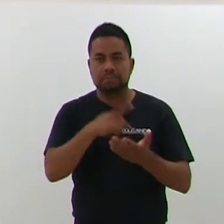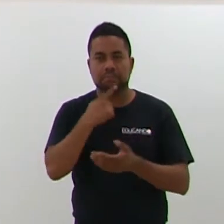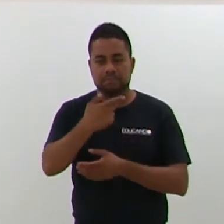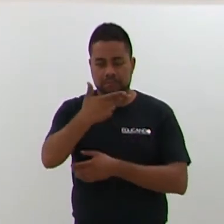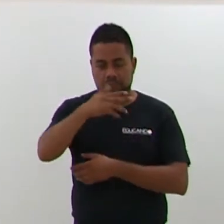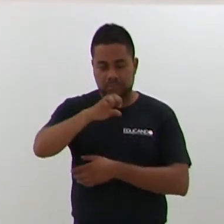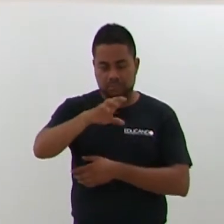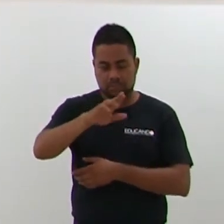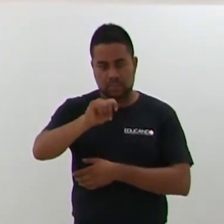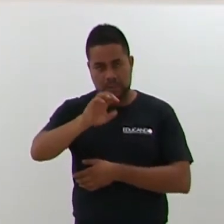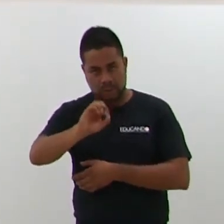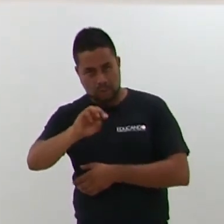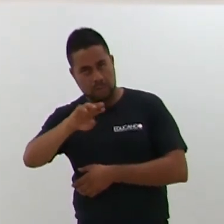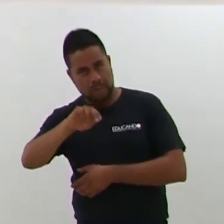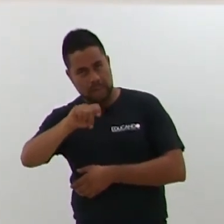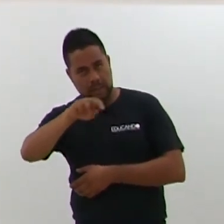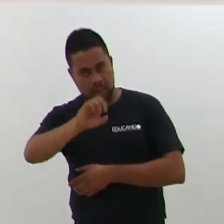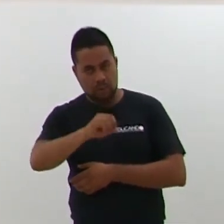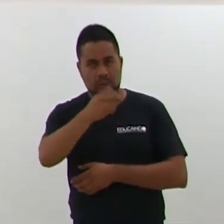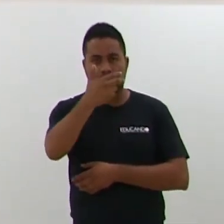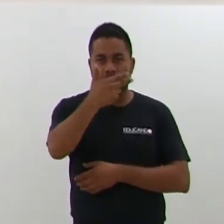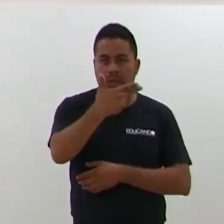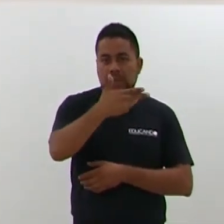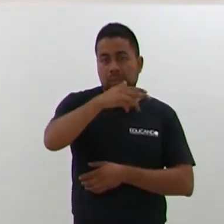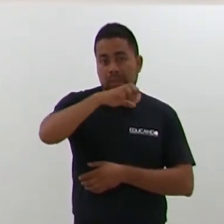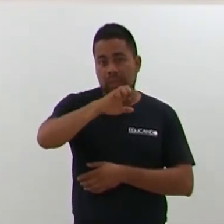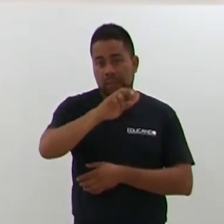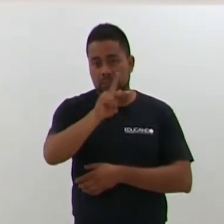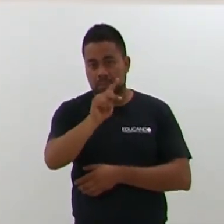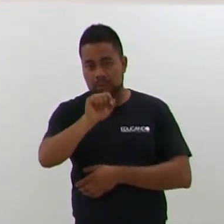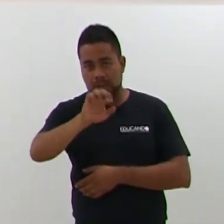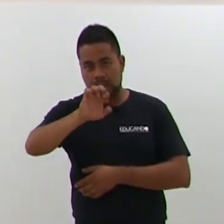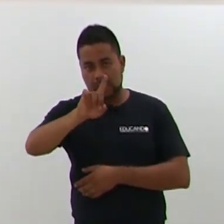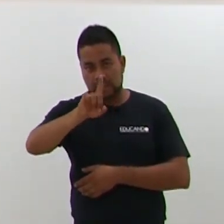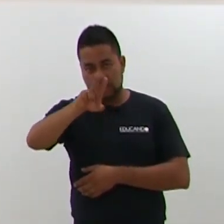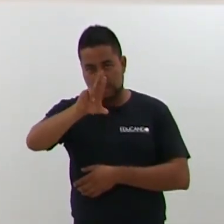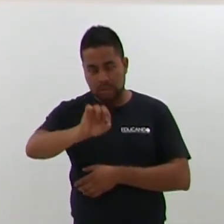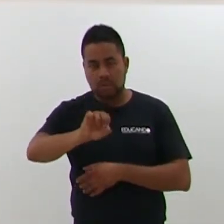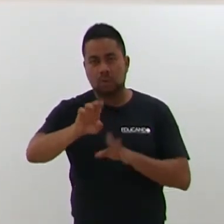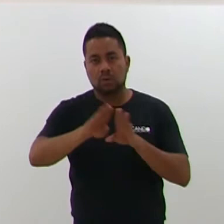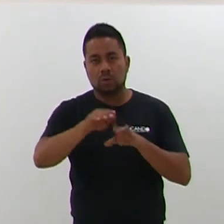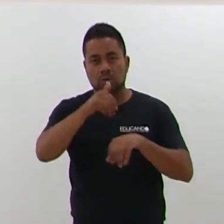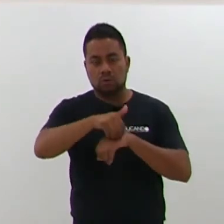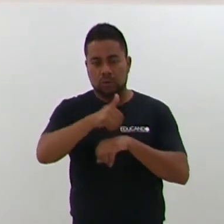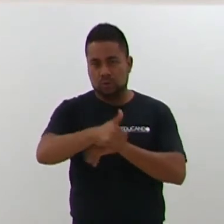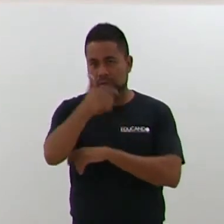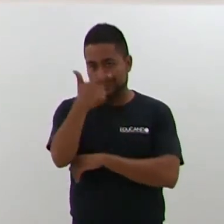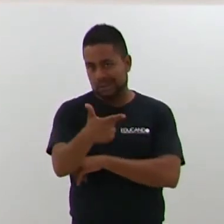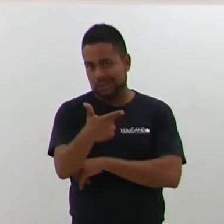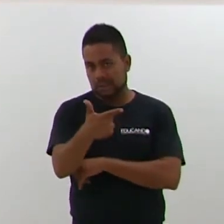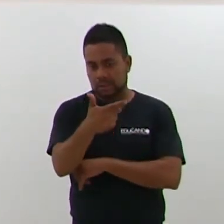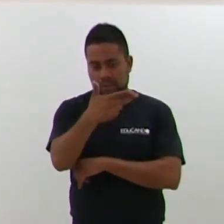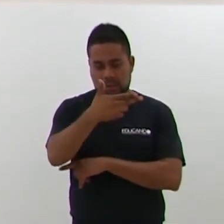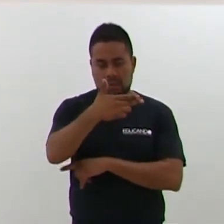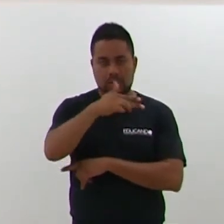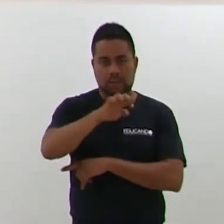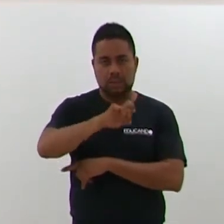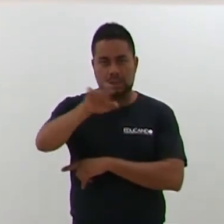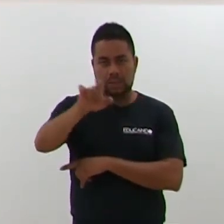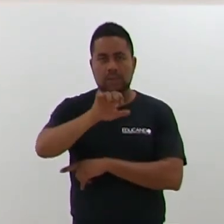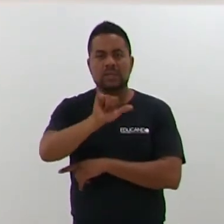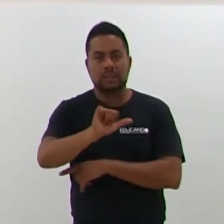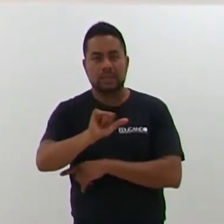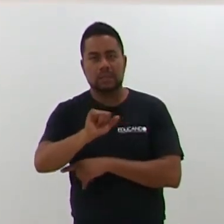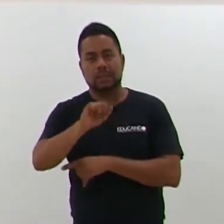hecto, hectómetro, hepta, hectaedro, acuérdense que tiene que ver con el número 7, hexa,